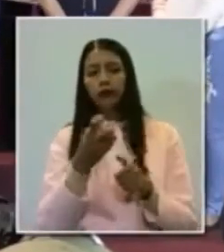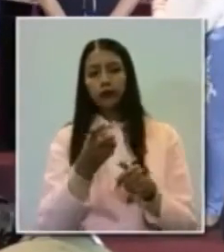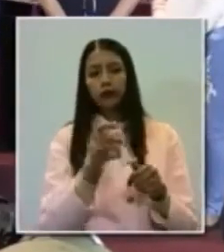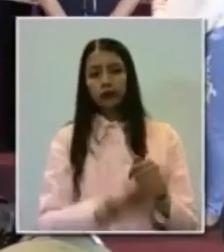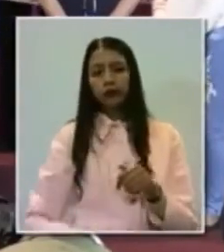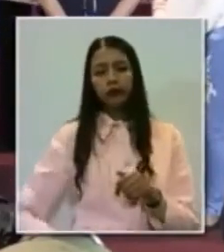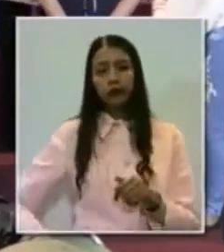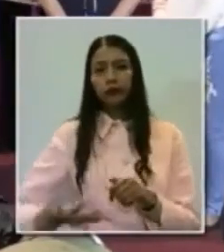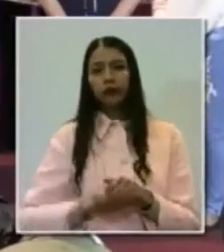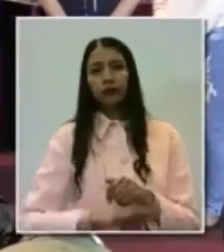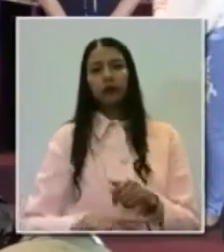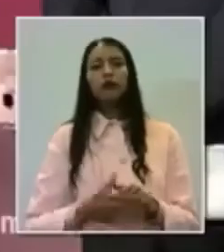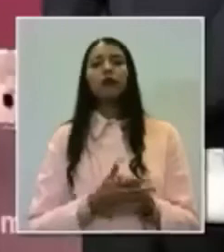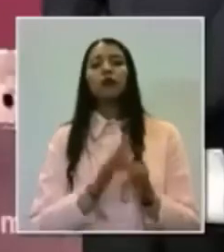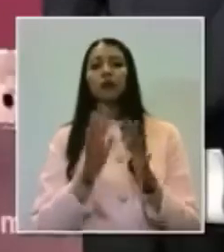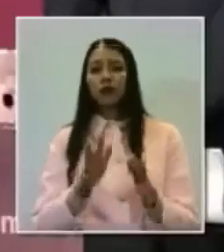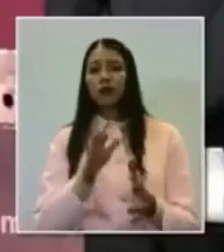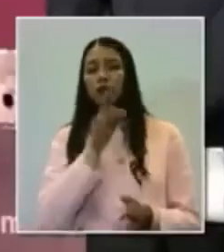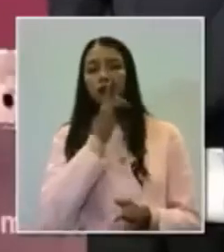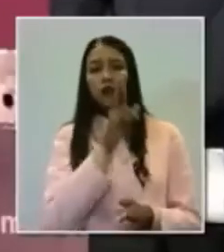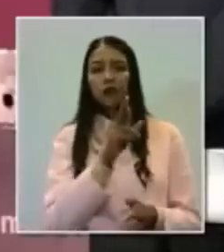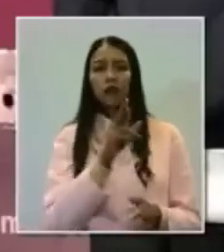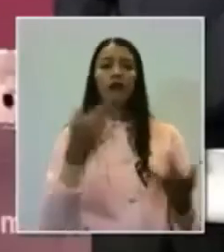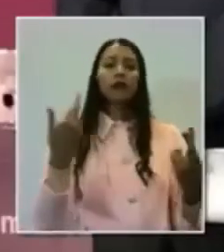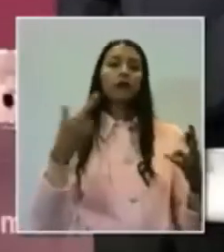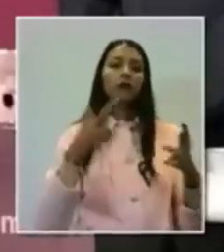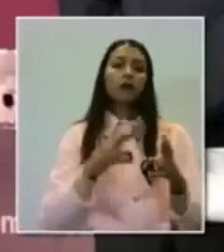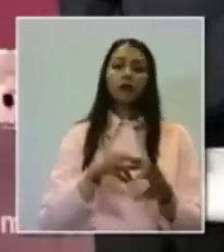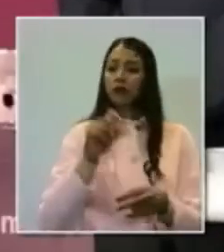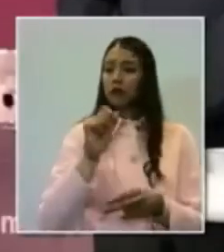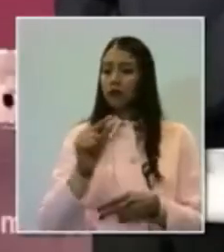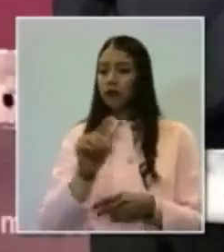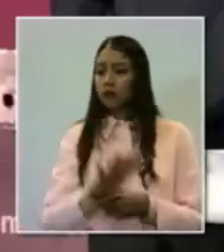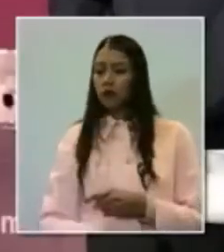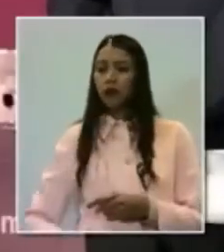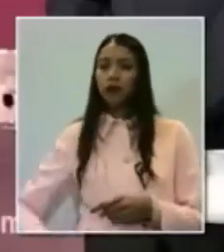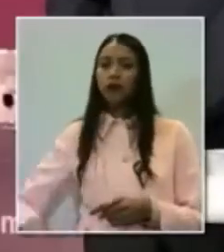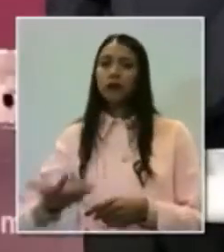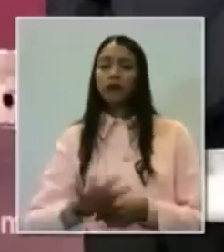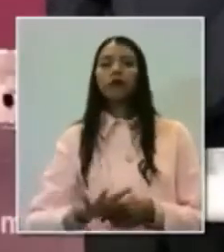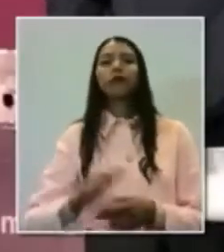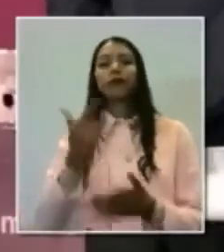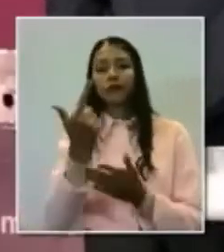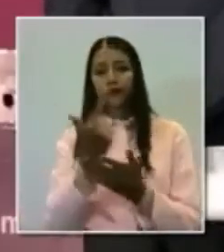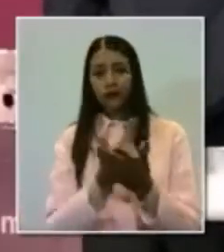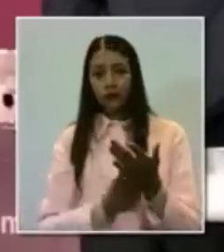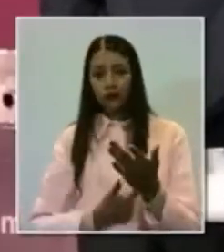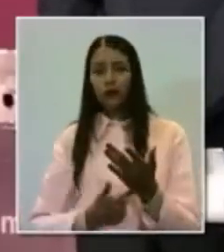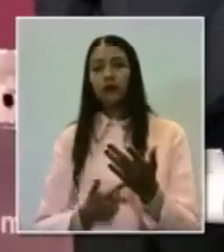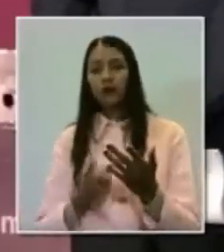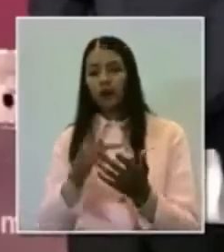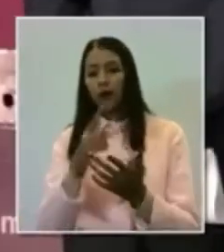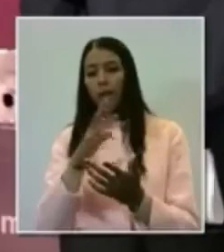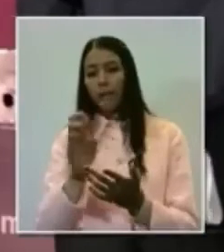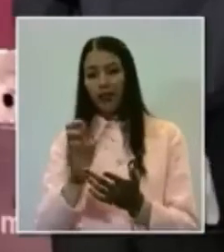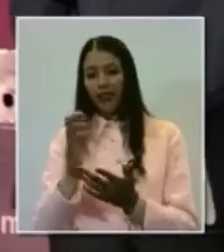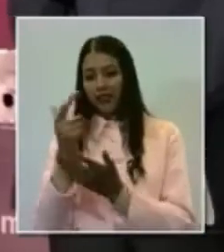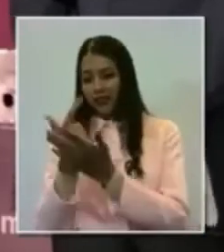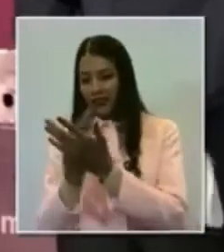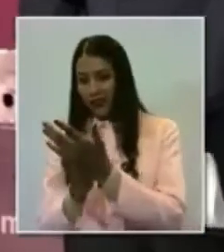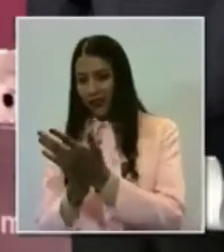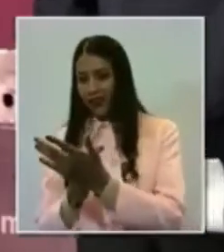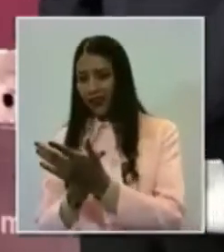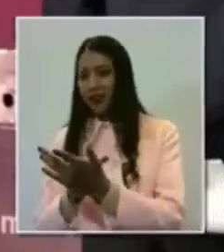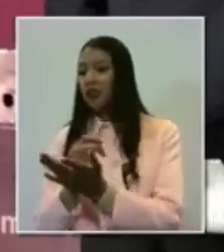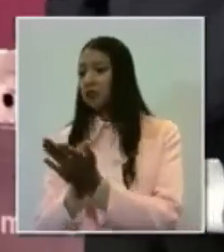zonas? Lo hemos estado solucionando con los maestros de las mismas zonas. En la lista de apelación hay personas que